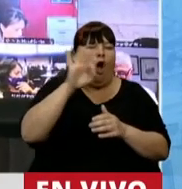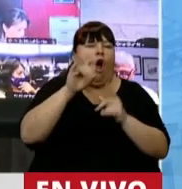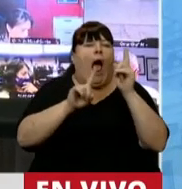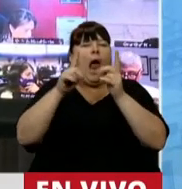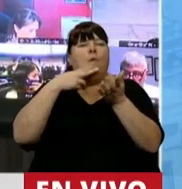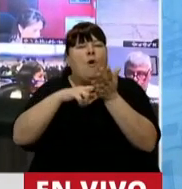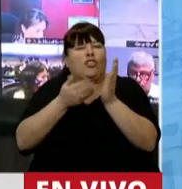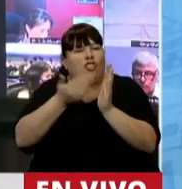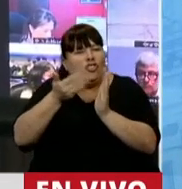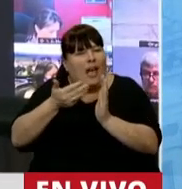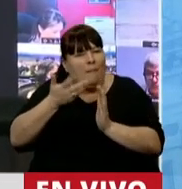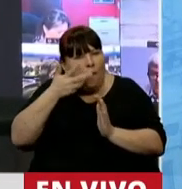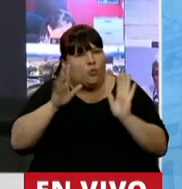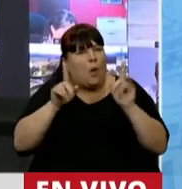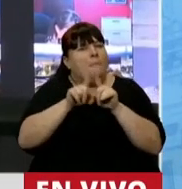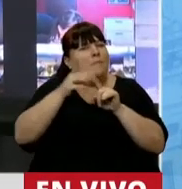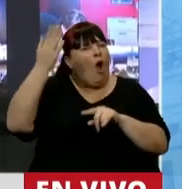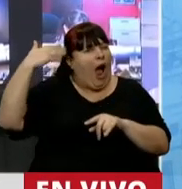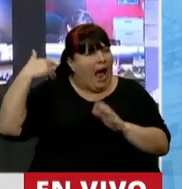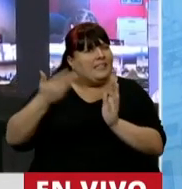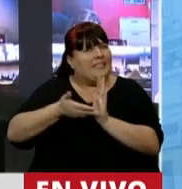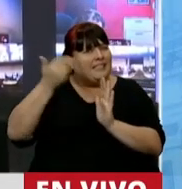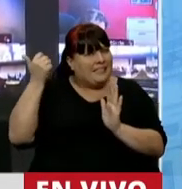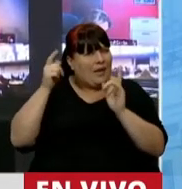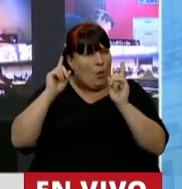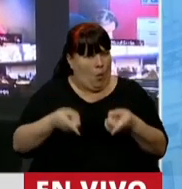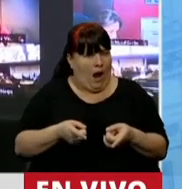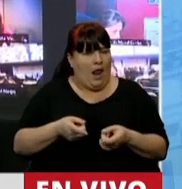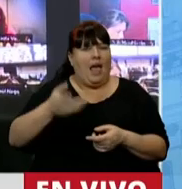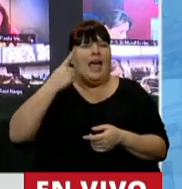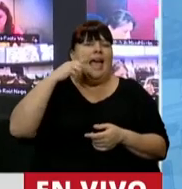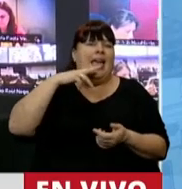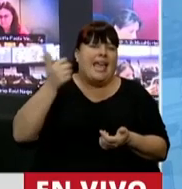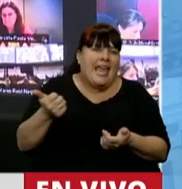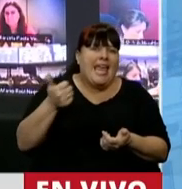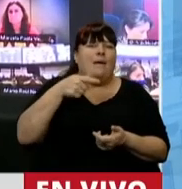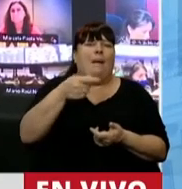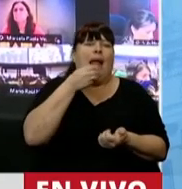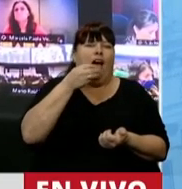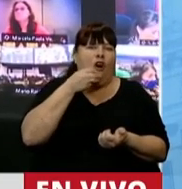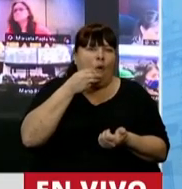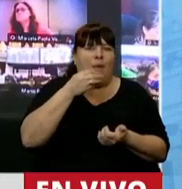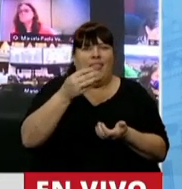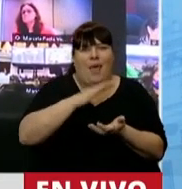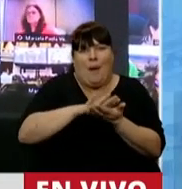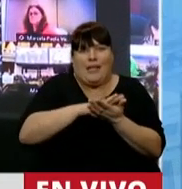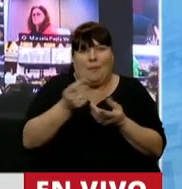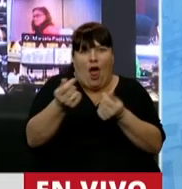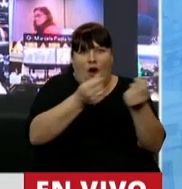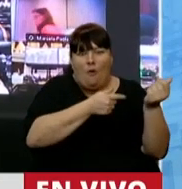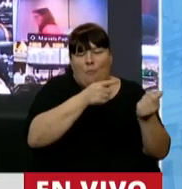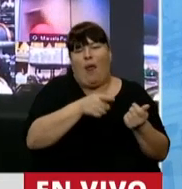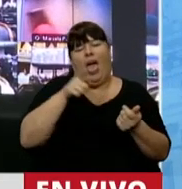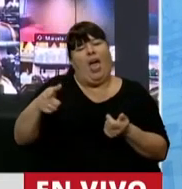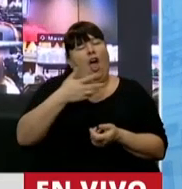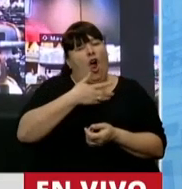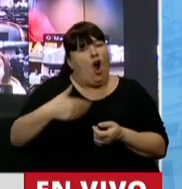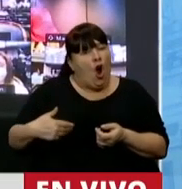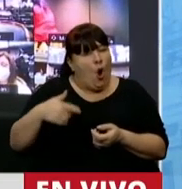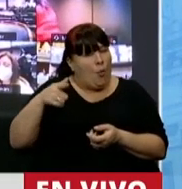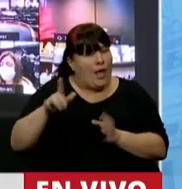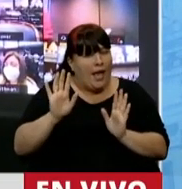algunos impuestos, como lo habían sacado en su momento, tanto sea el IVA para los alimentos de la canasta básica. Este gobierno,